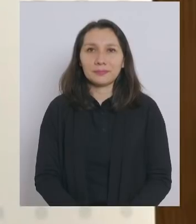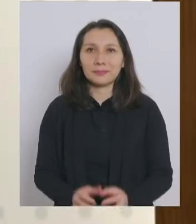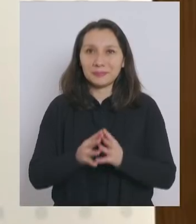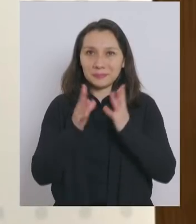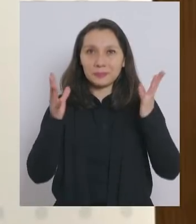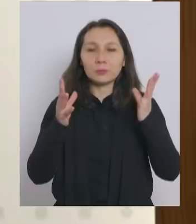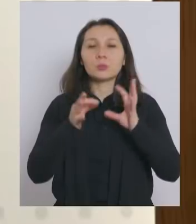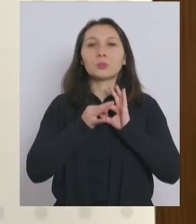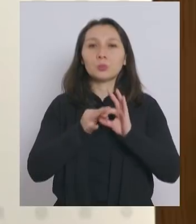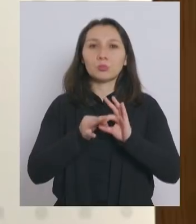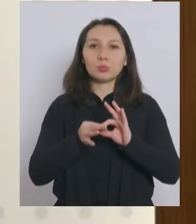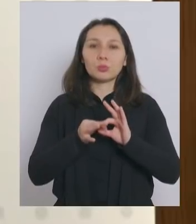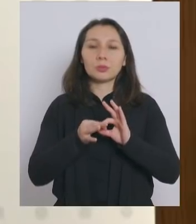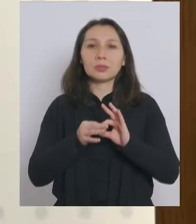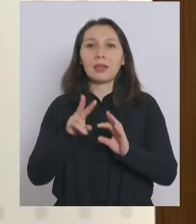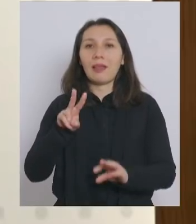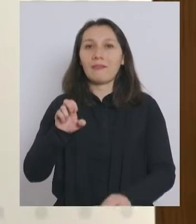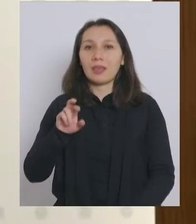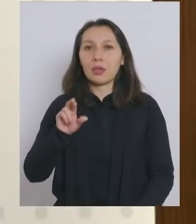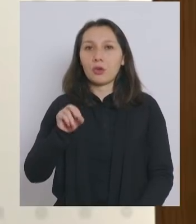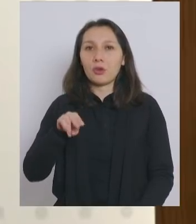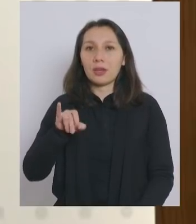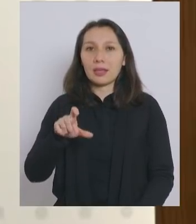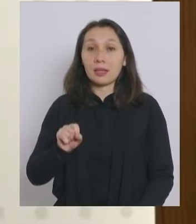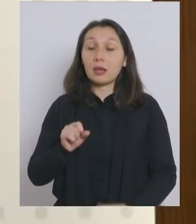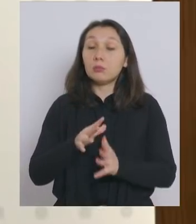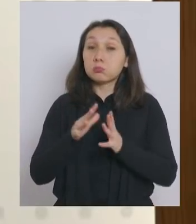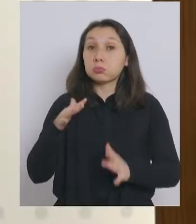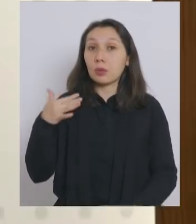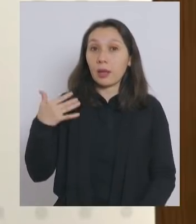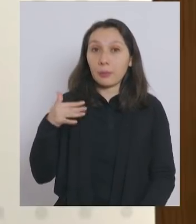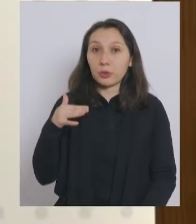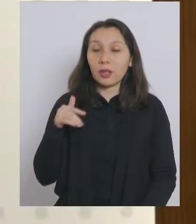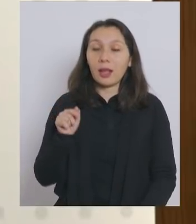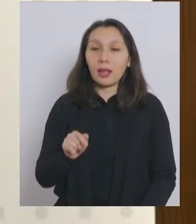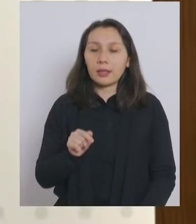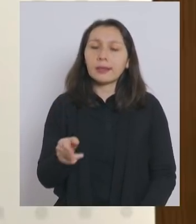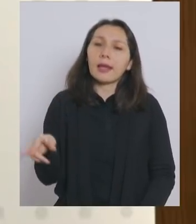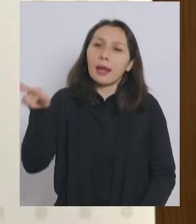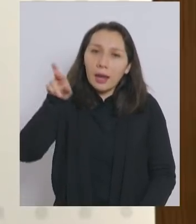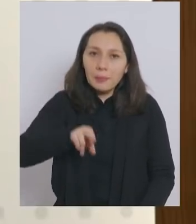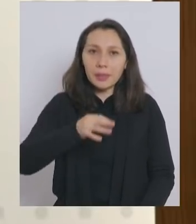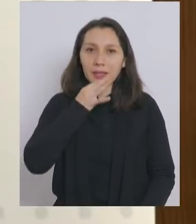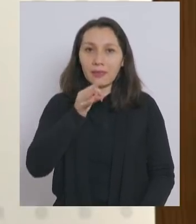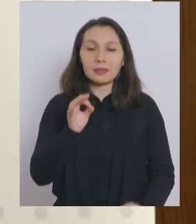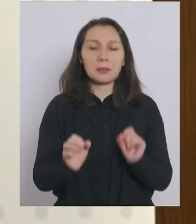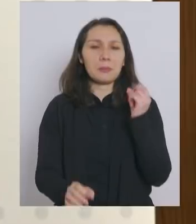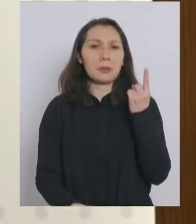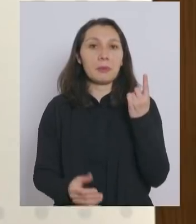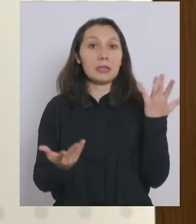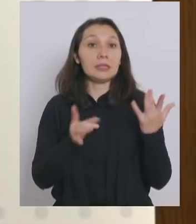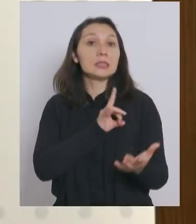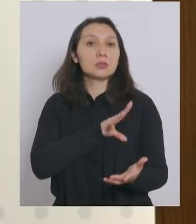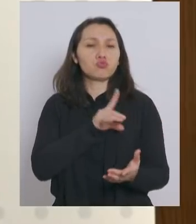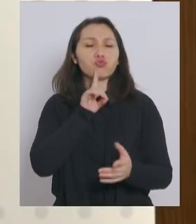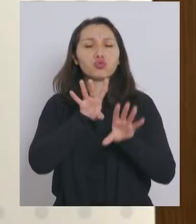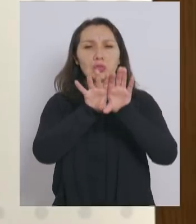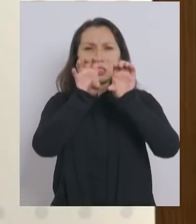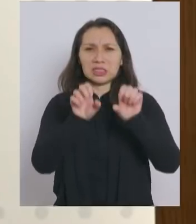Muchas gracias, Verónica. Es sumamente importante recalcar, primero, que Chile tiene un